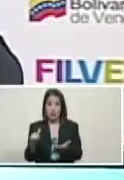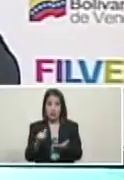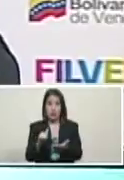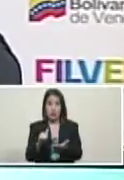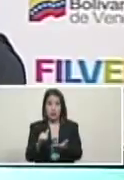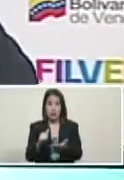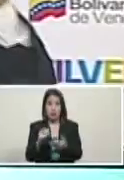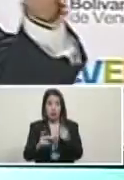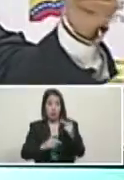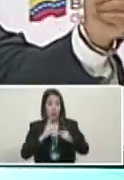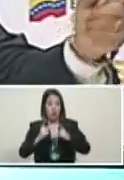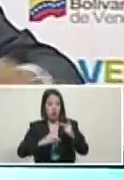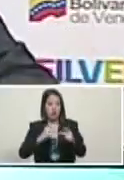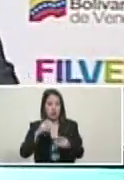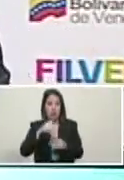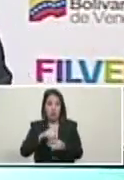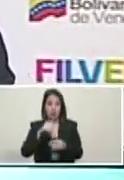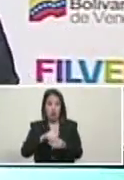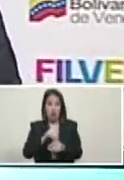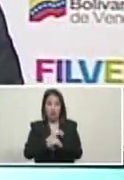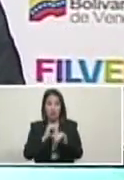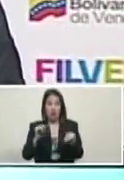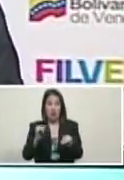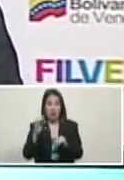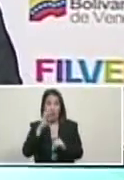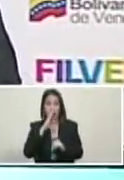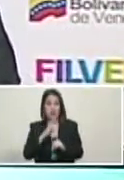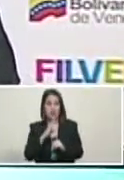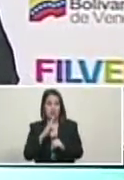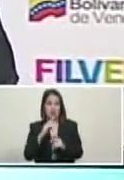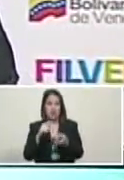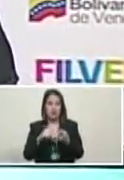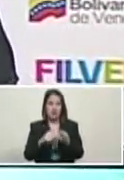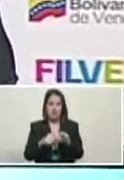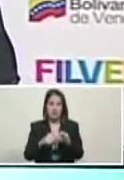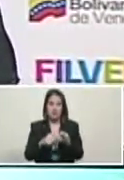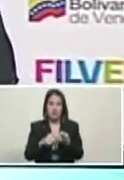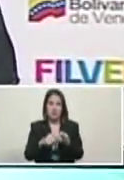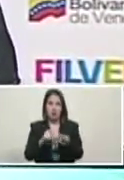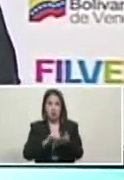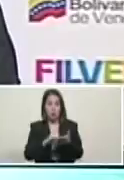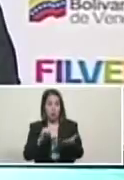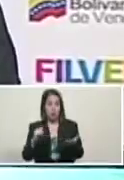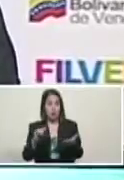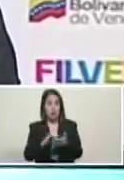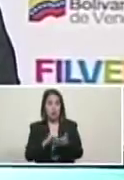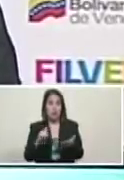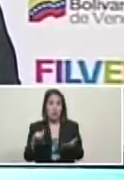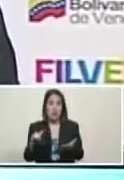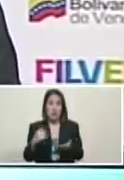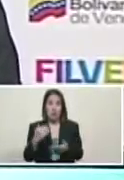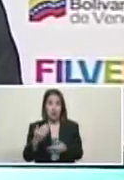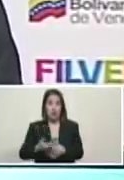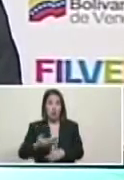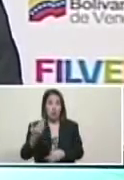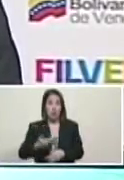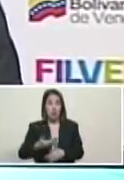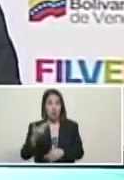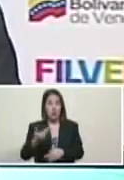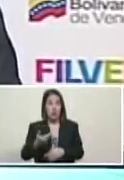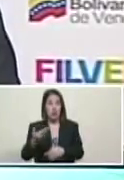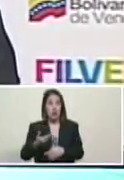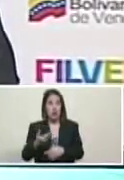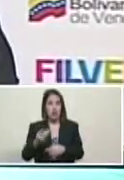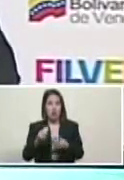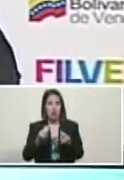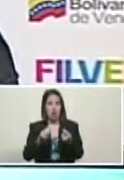En el proceso electoral recién concluido en Brasil, WhatsApp entró a jugar un papel determinante en la